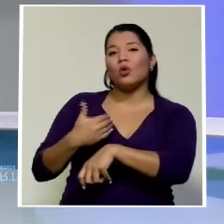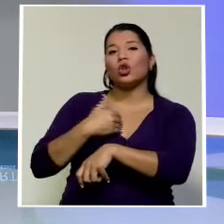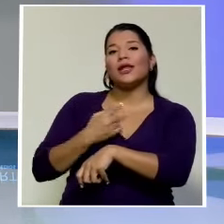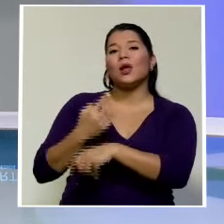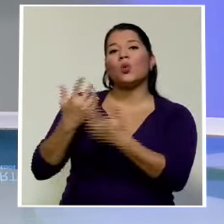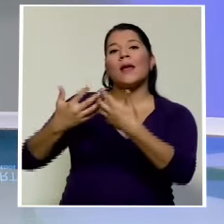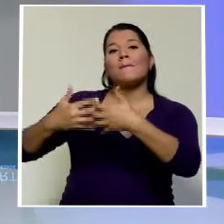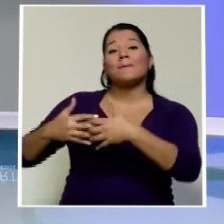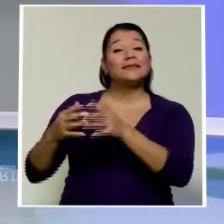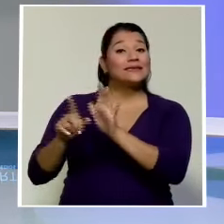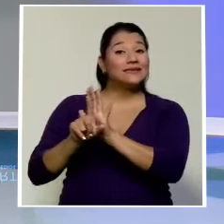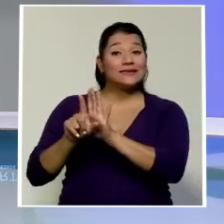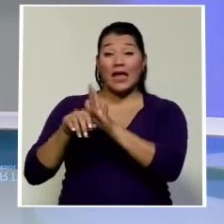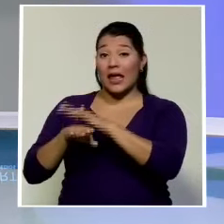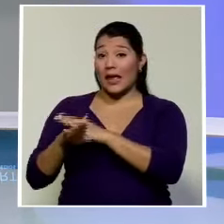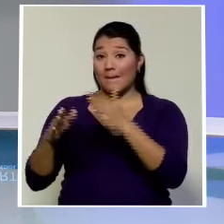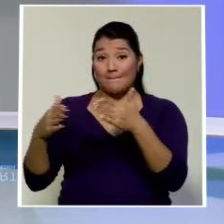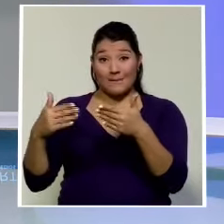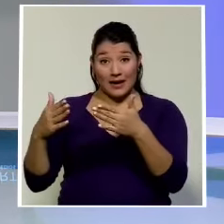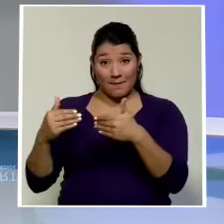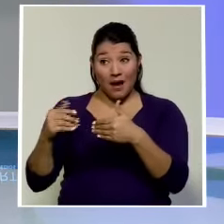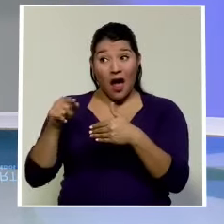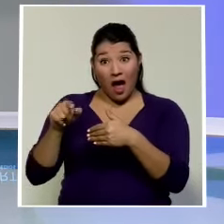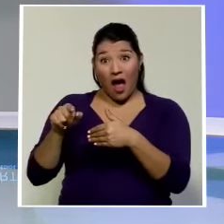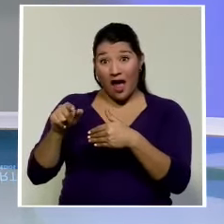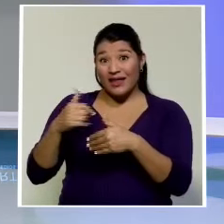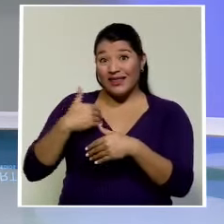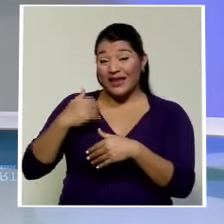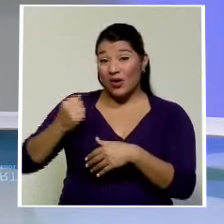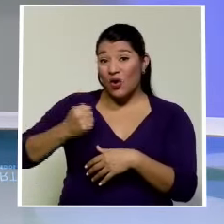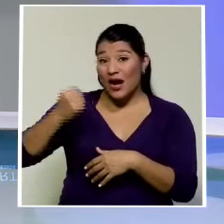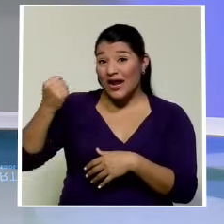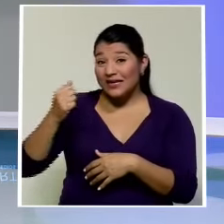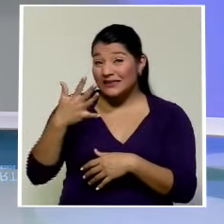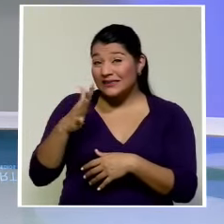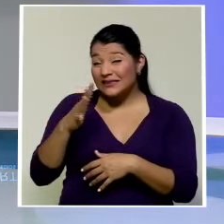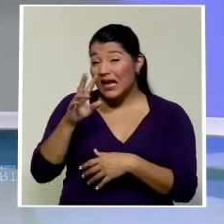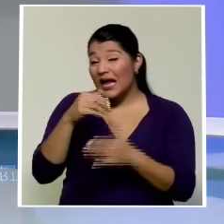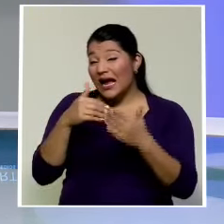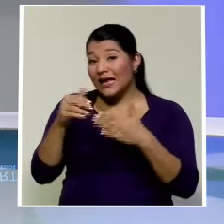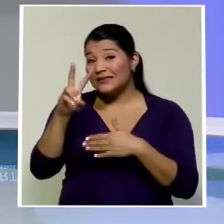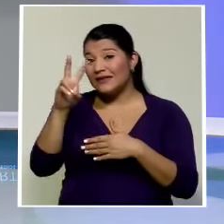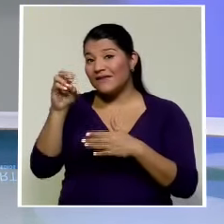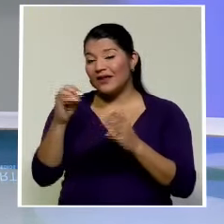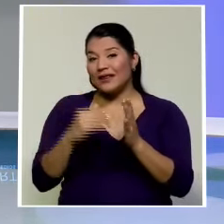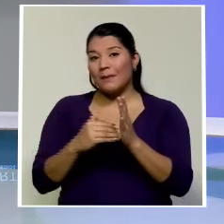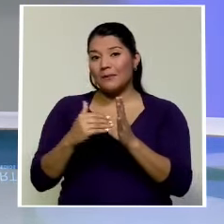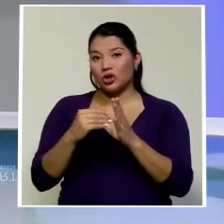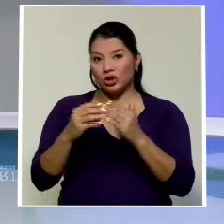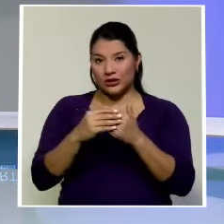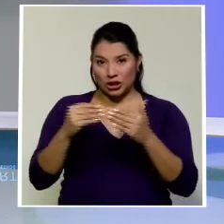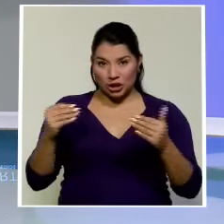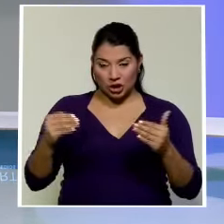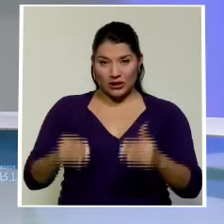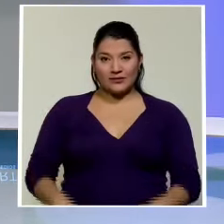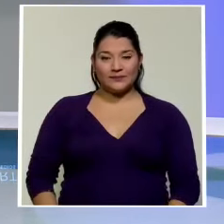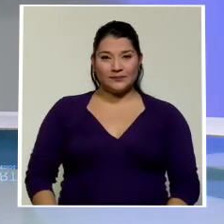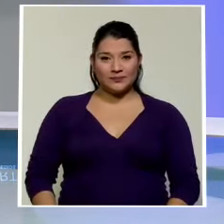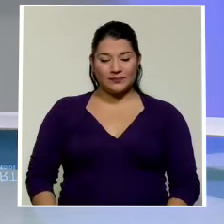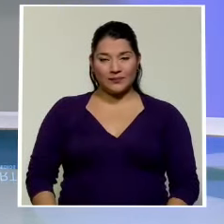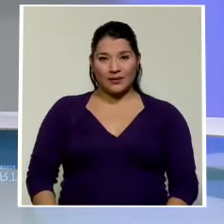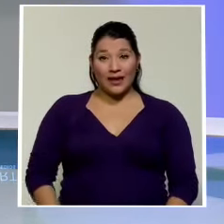holding en Panamá, recibía una inyección de capital de casi 20 millones de dólares. La revelación